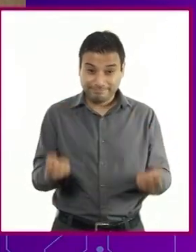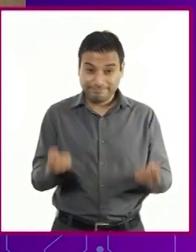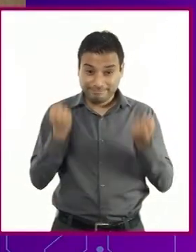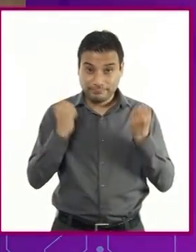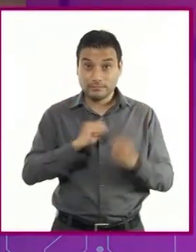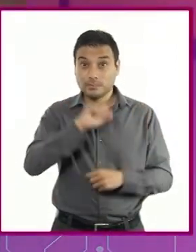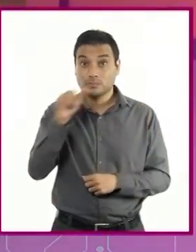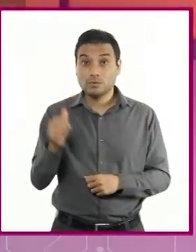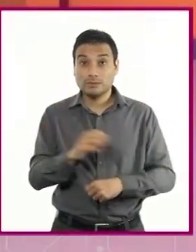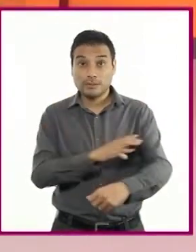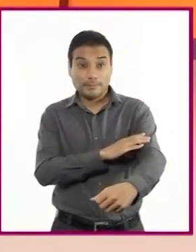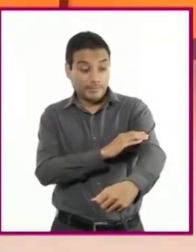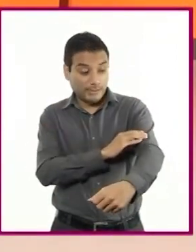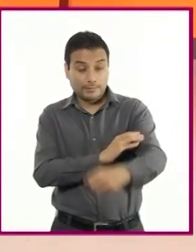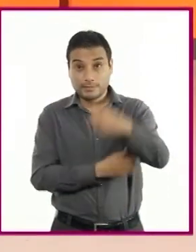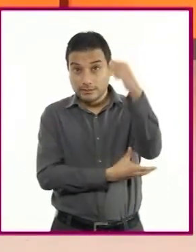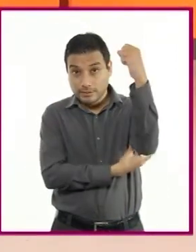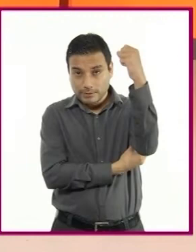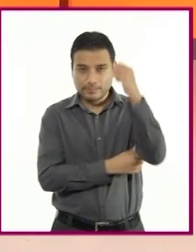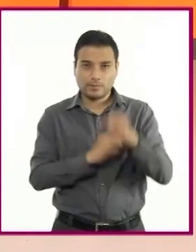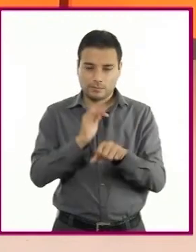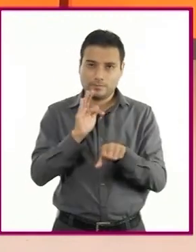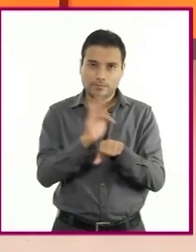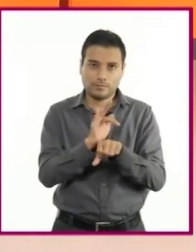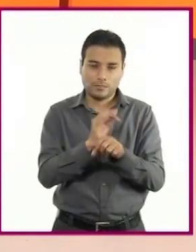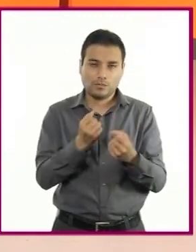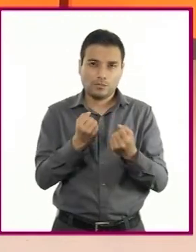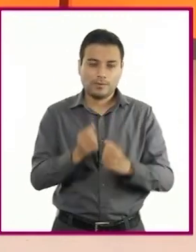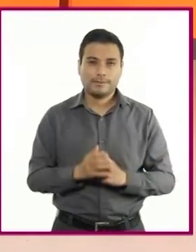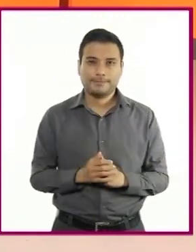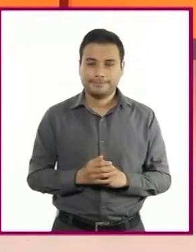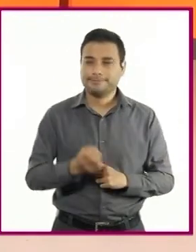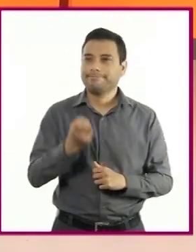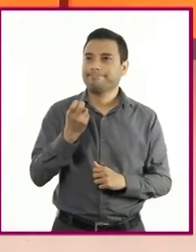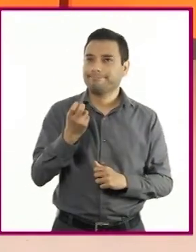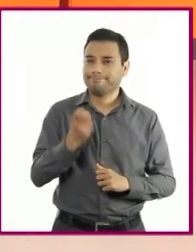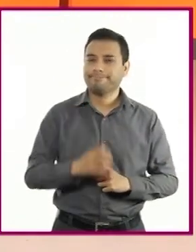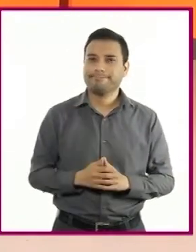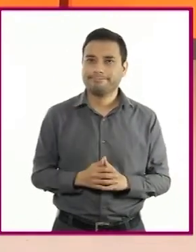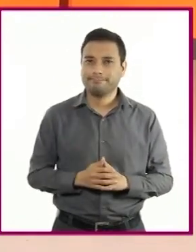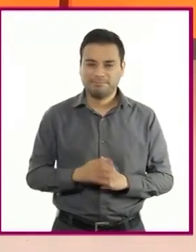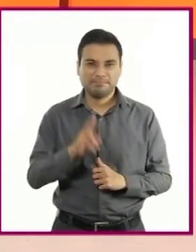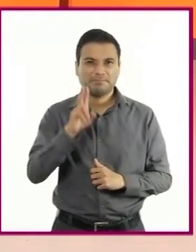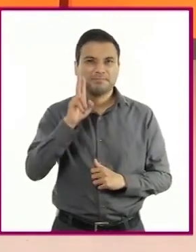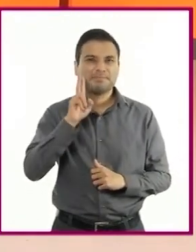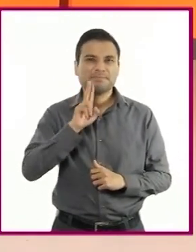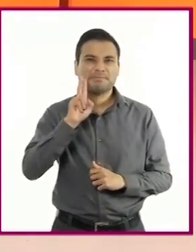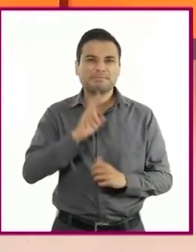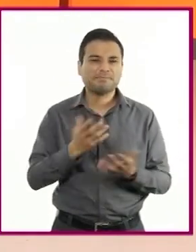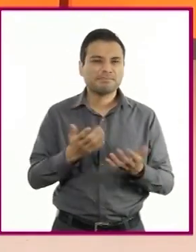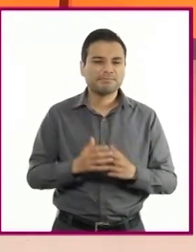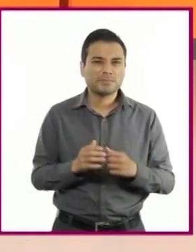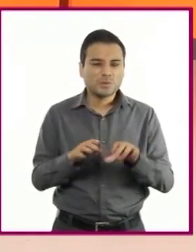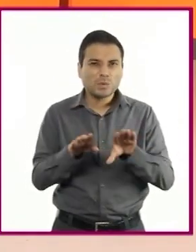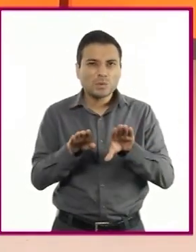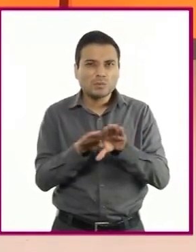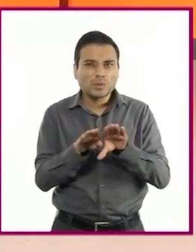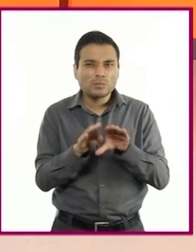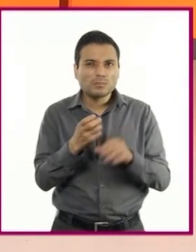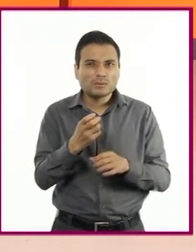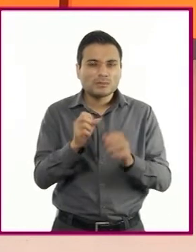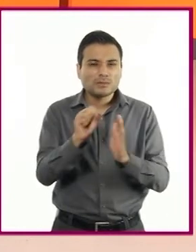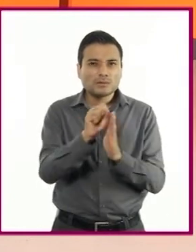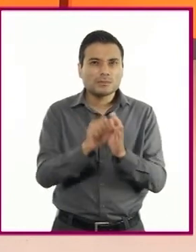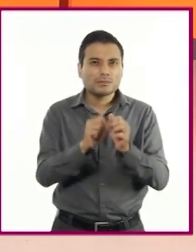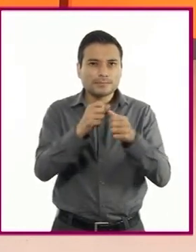los tríceps y otros más. En efecto, maestro, veamos las funciones que desempeña este